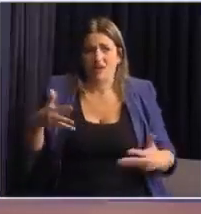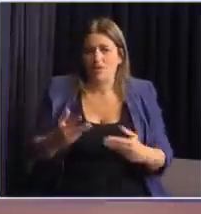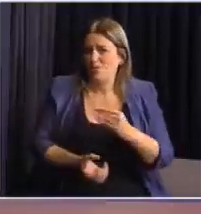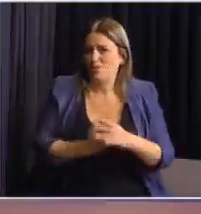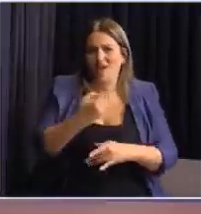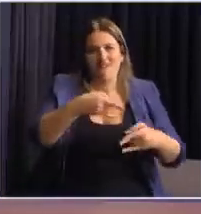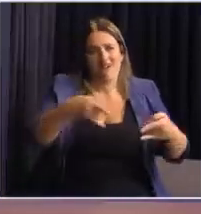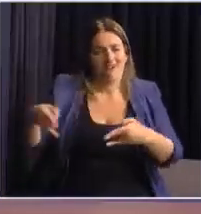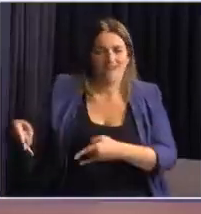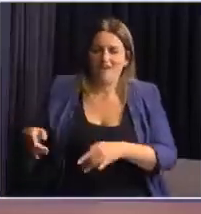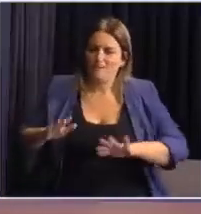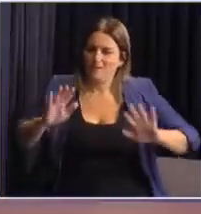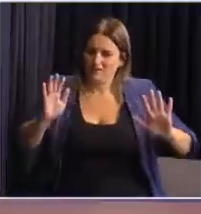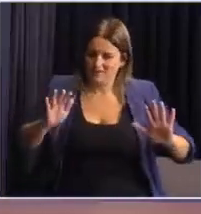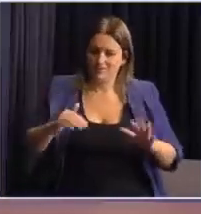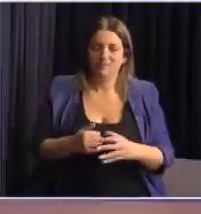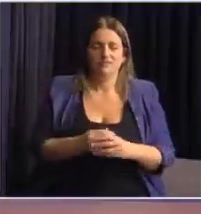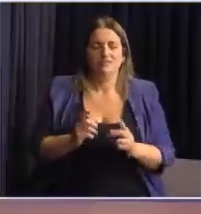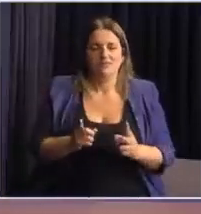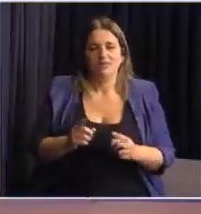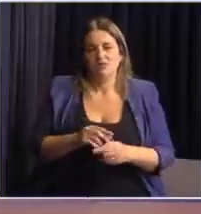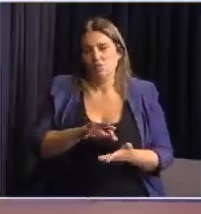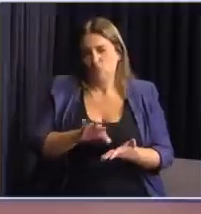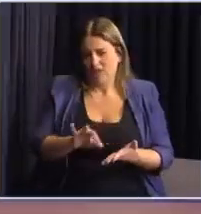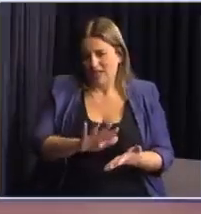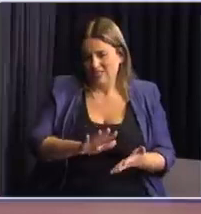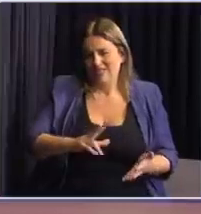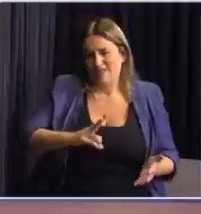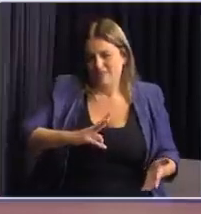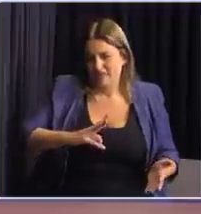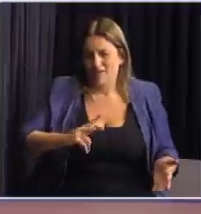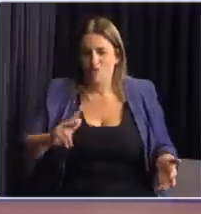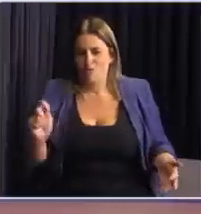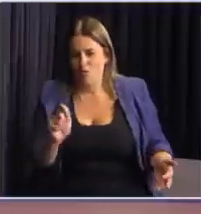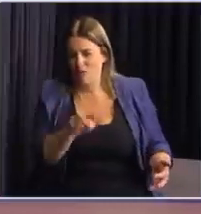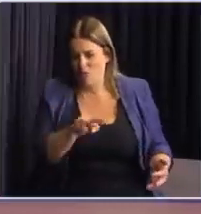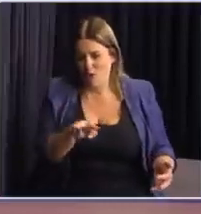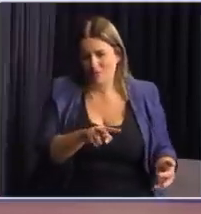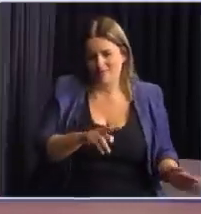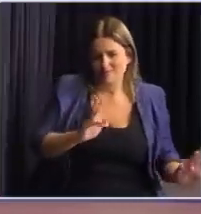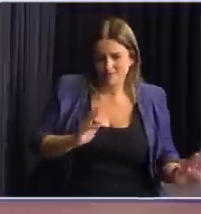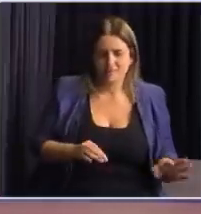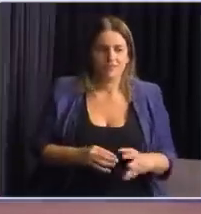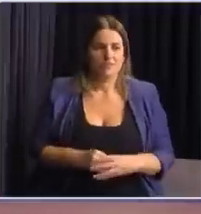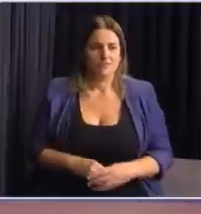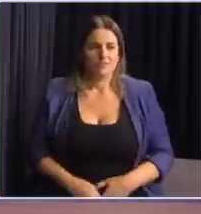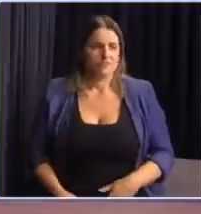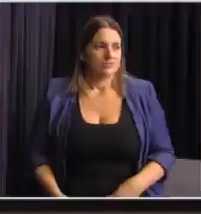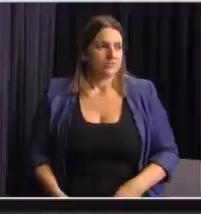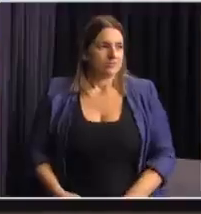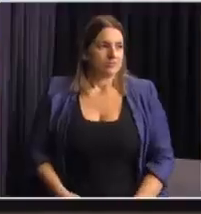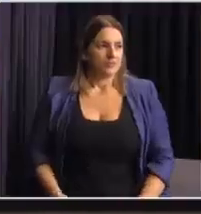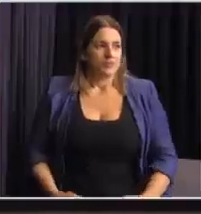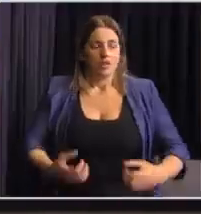por las camas que se han agregado tanto en el sistema público como con el mutual. Gracias.